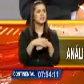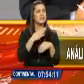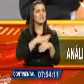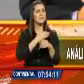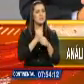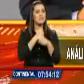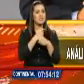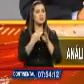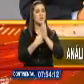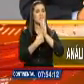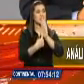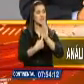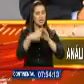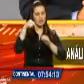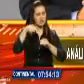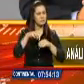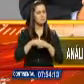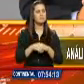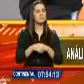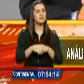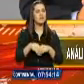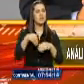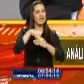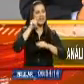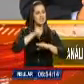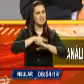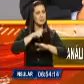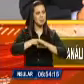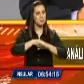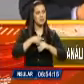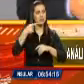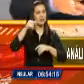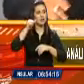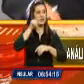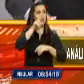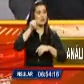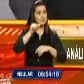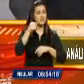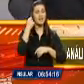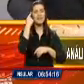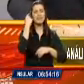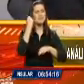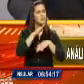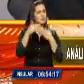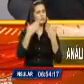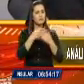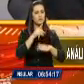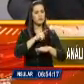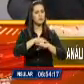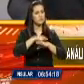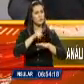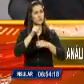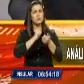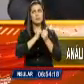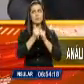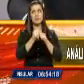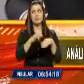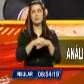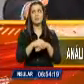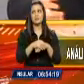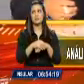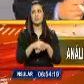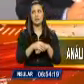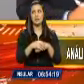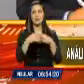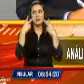haciendo esta transmisión en vivo, en directo, hasta la franja de Gaza, y entendemos el momento tan dramático que usted está atravesando.